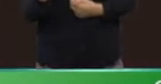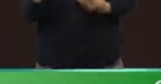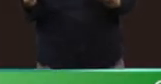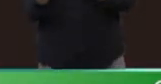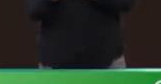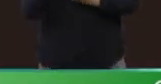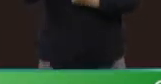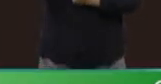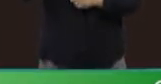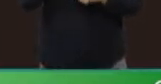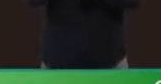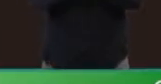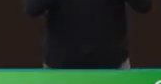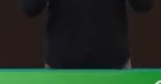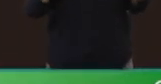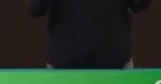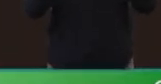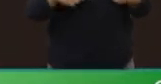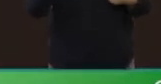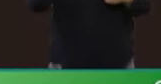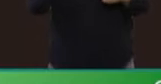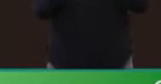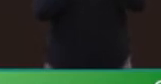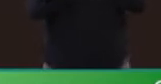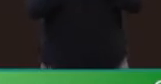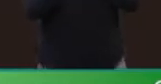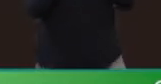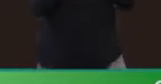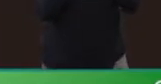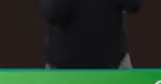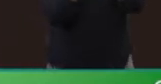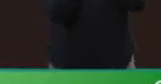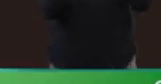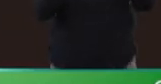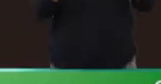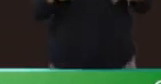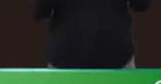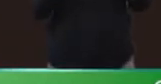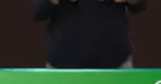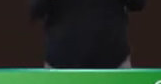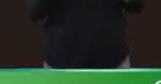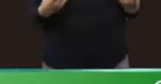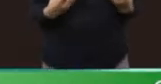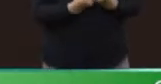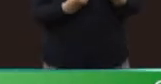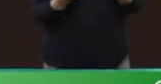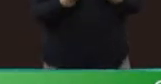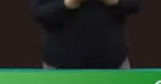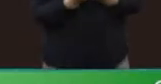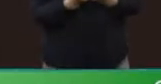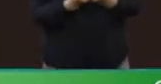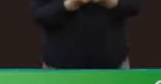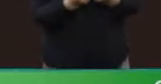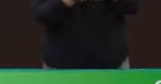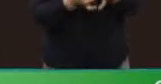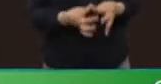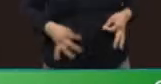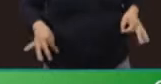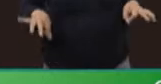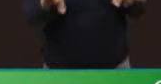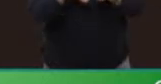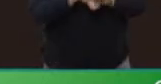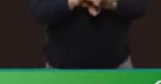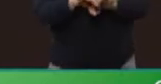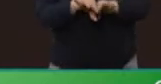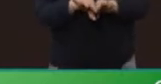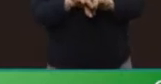tenemos poniendo al centro a las y los ciudadanos y sus causas al frente es importante que sepan que